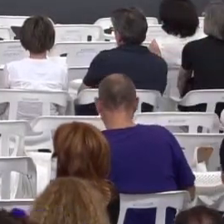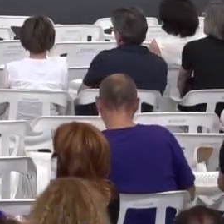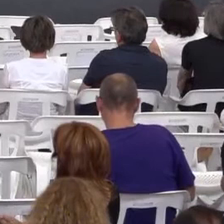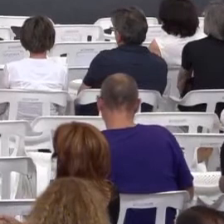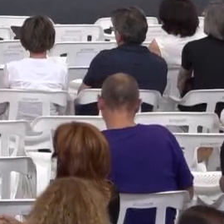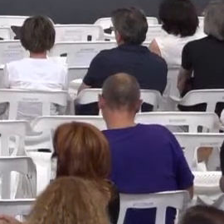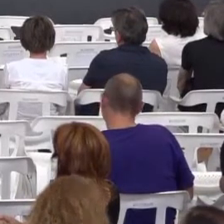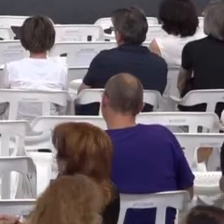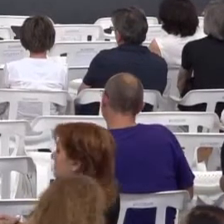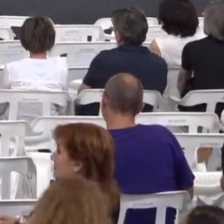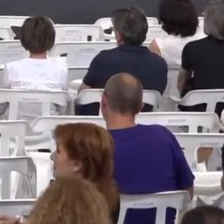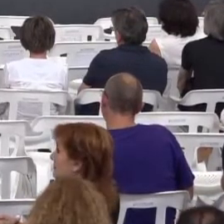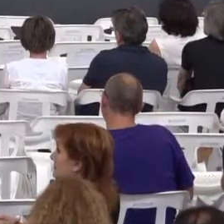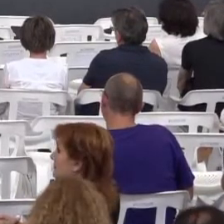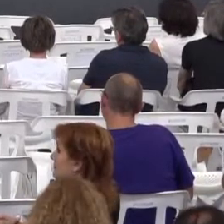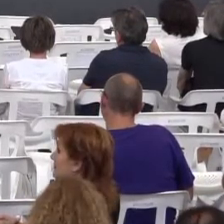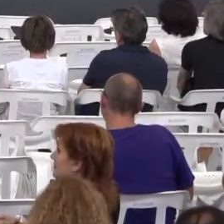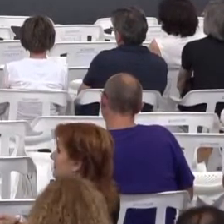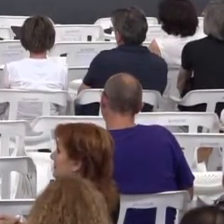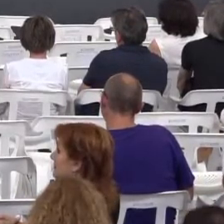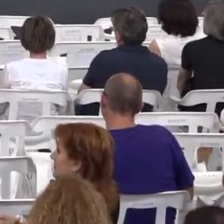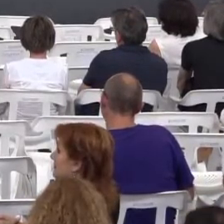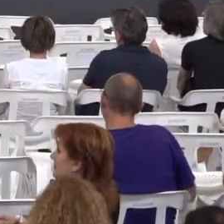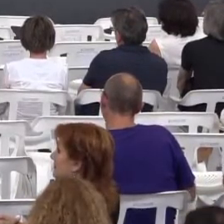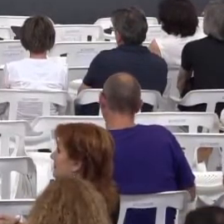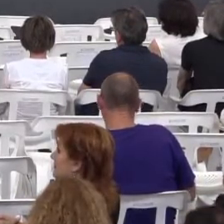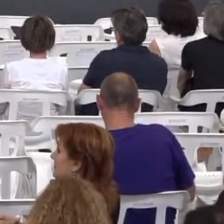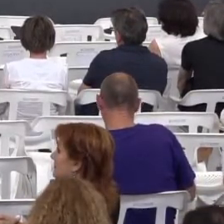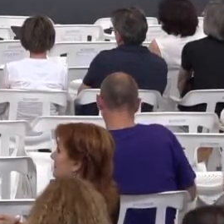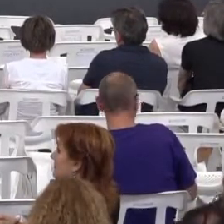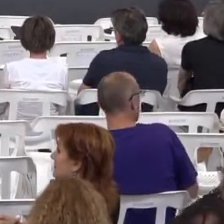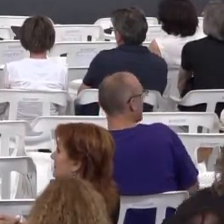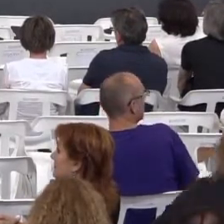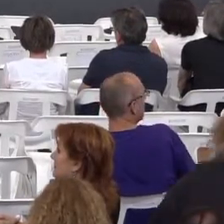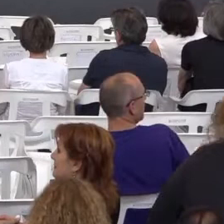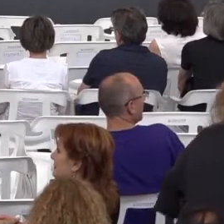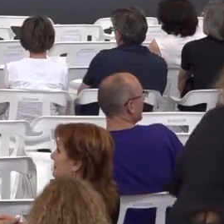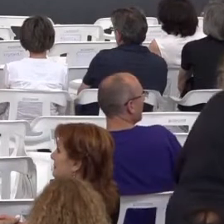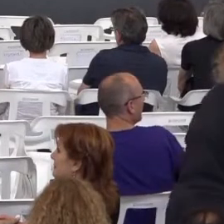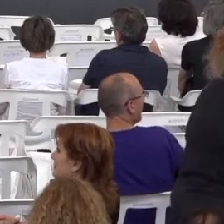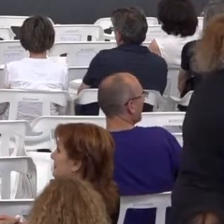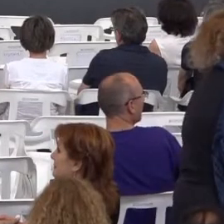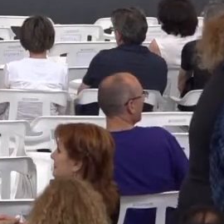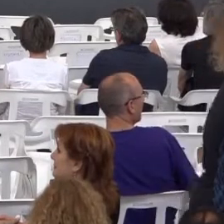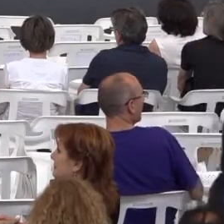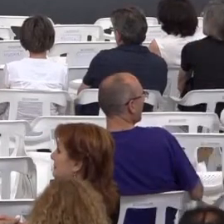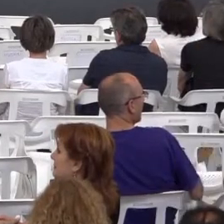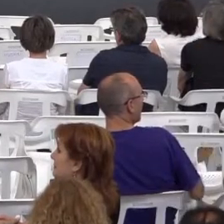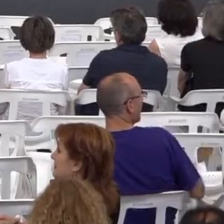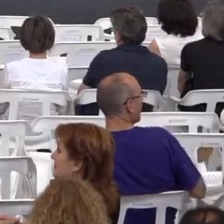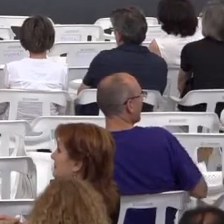comarca de la Ribera Alta. Soy circulita. He participado como vosotras y vosotros en estos dos años del recorrido de